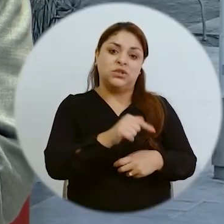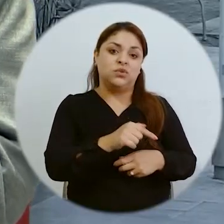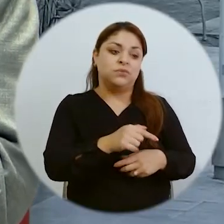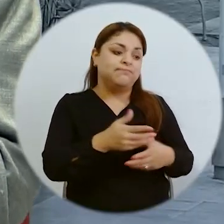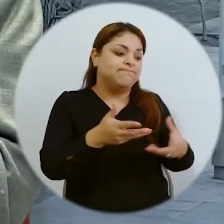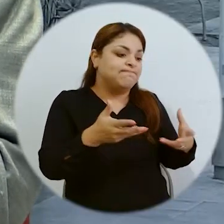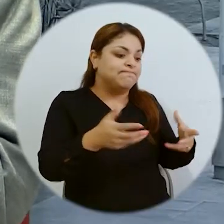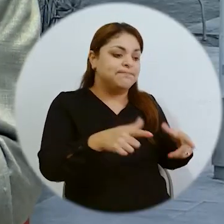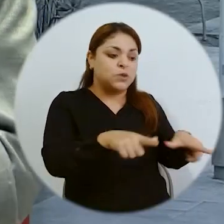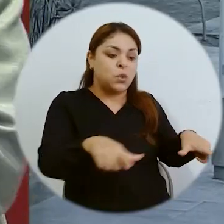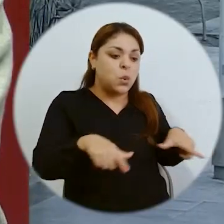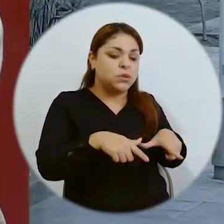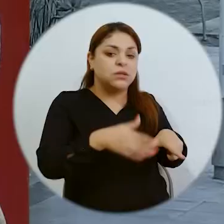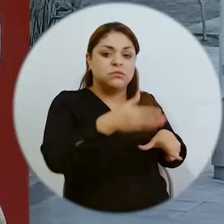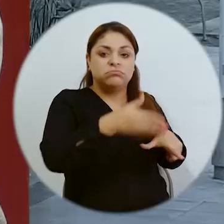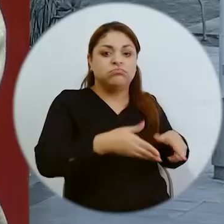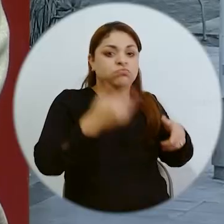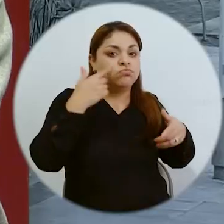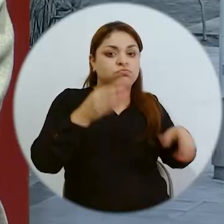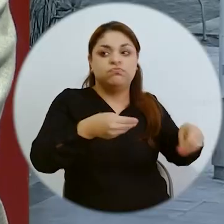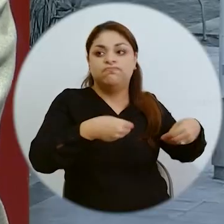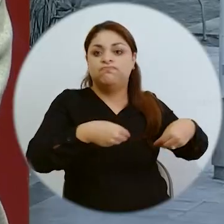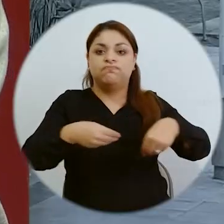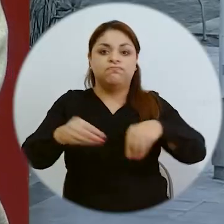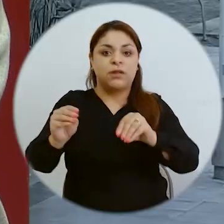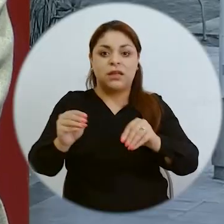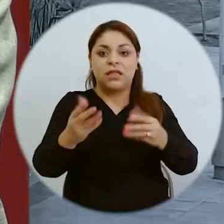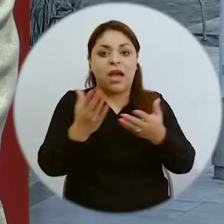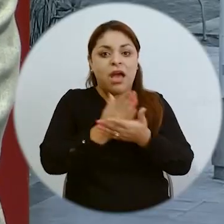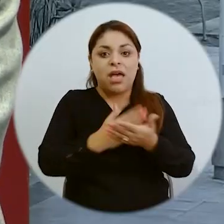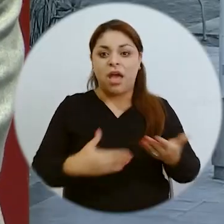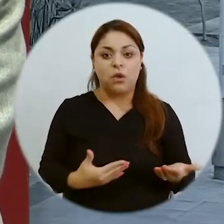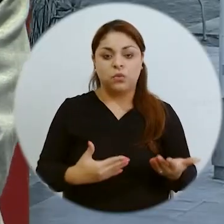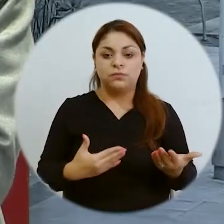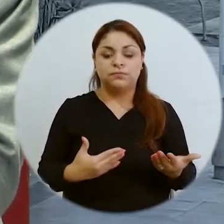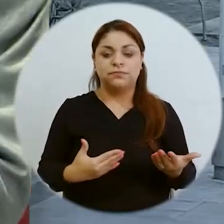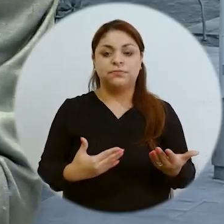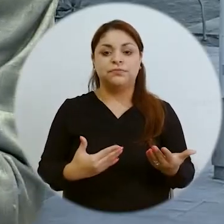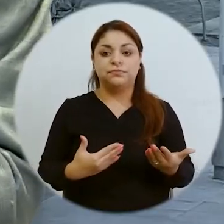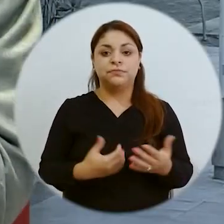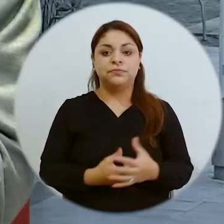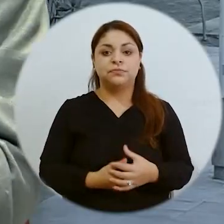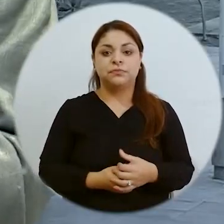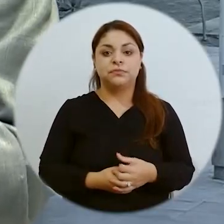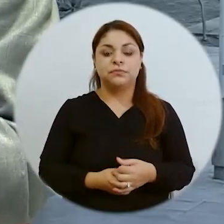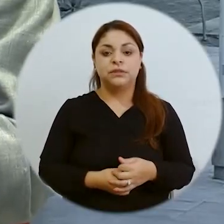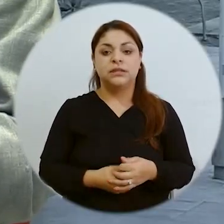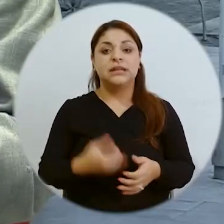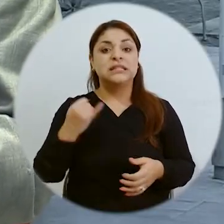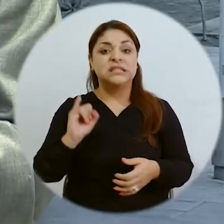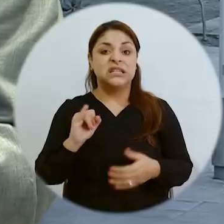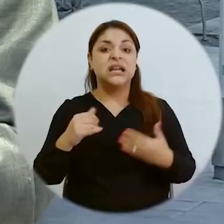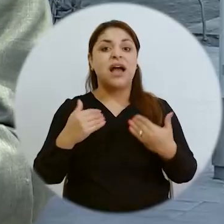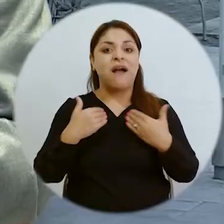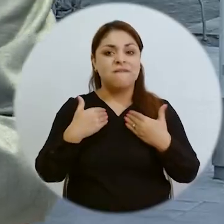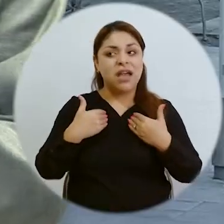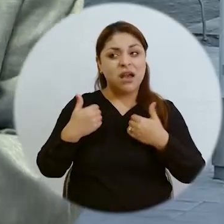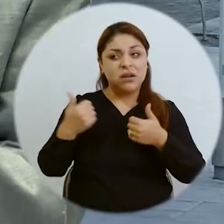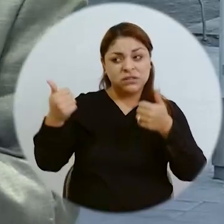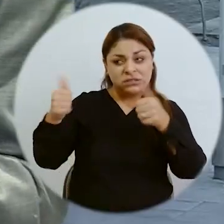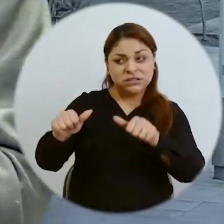Si por ahí tengo un lote que tal vez ahí lo tenía guardado para un hijo, para una hija, si en ese momento lo que ocupo